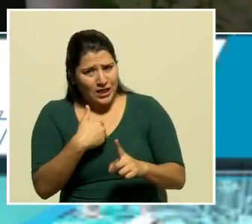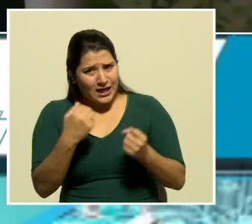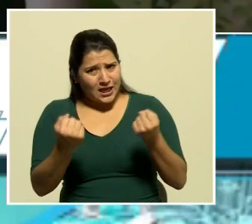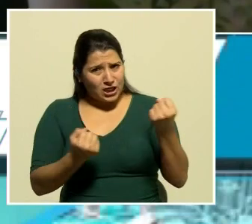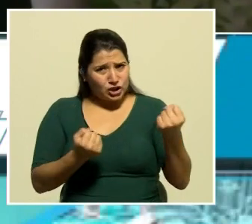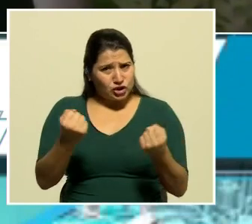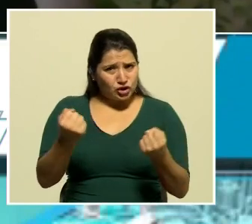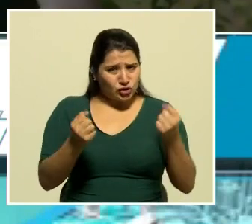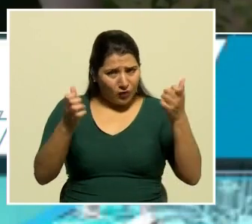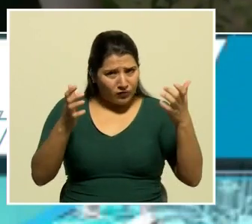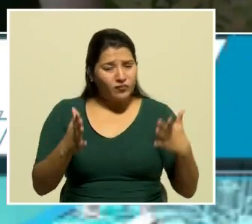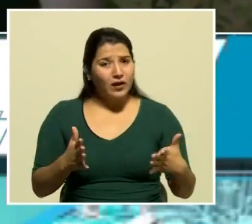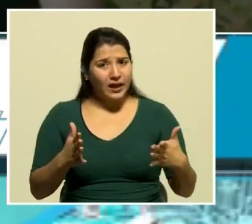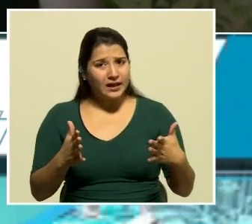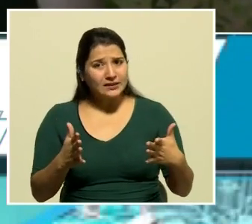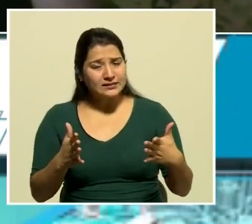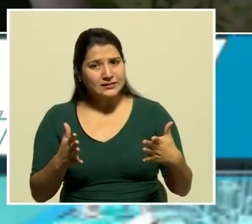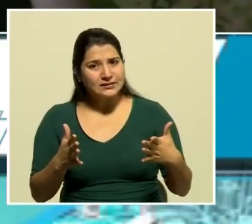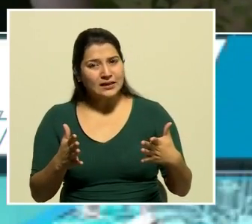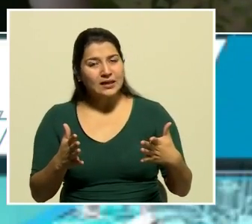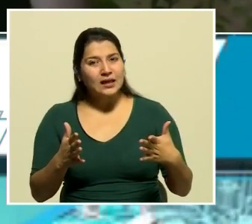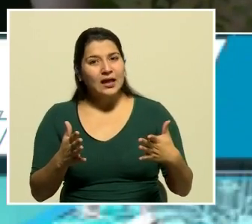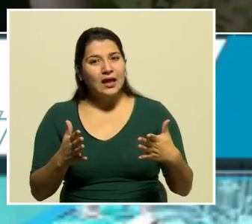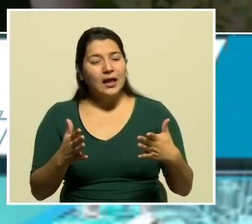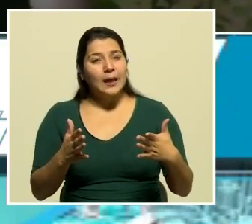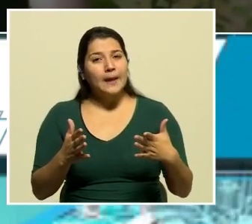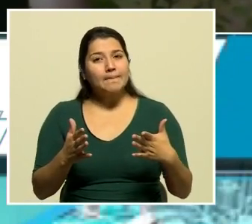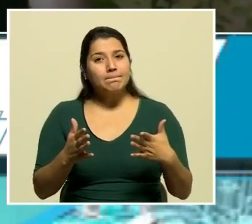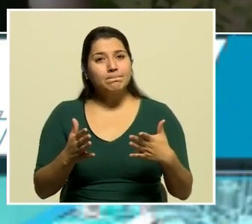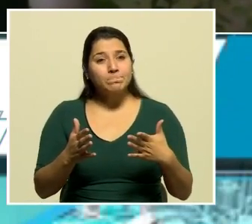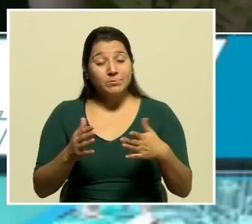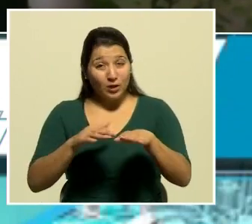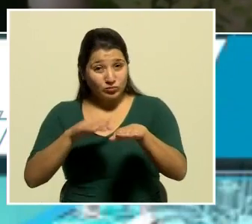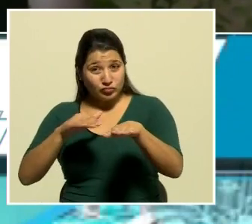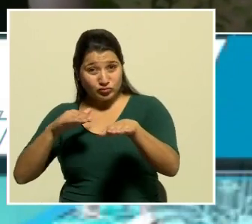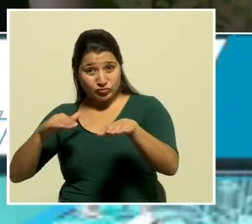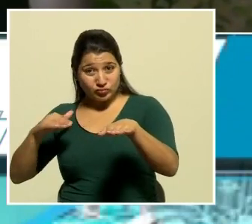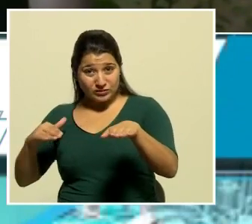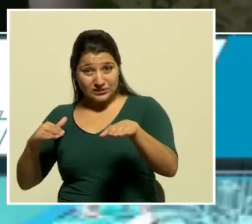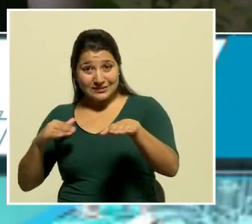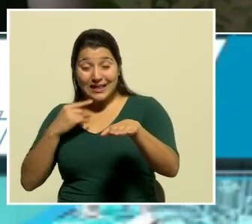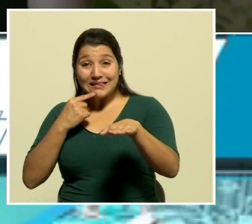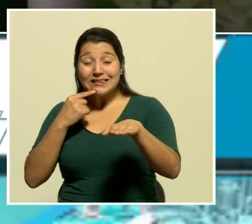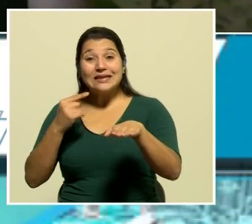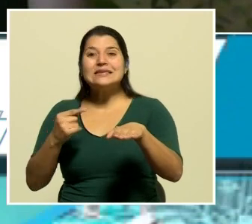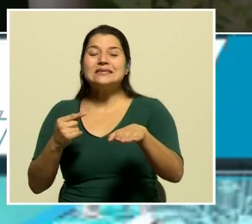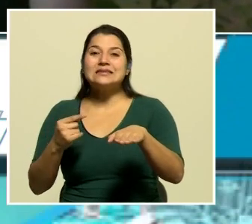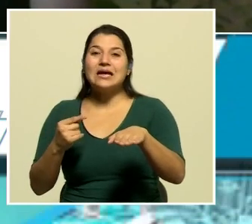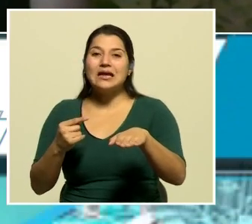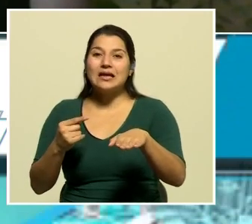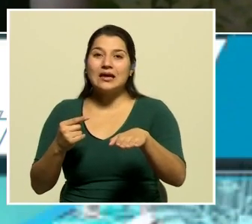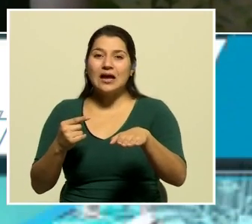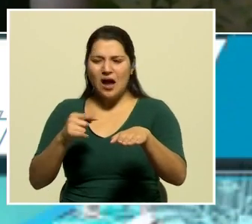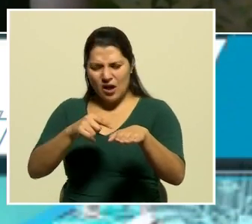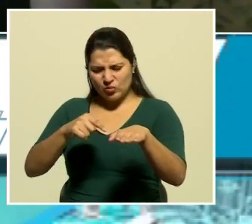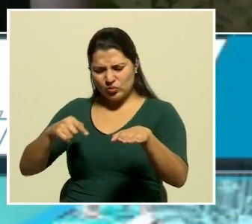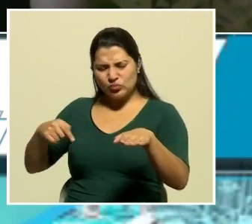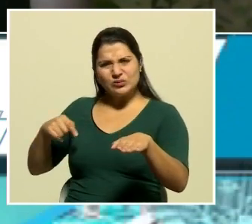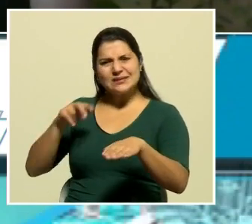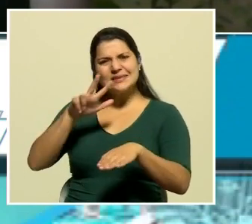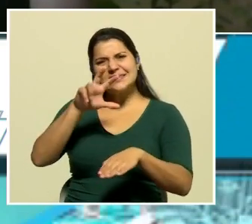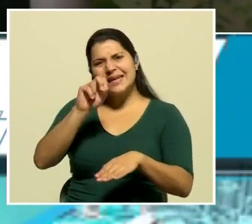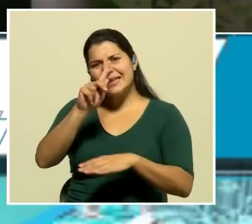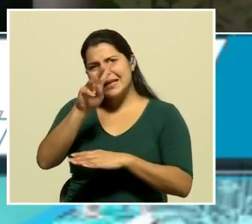del lado nicaragüense de la fila? Dicen que del otro lado la fila de camiones tiene más de 30